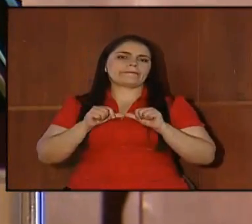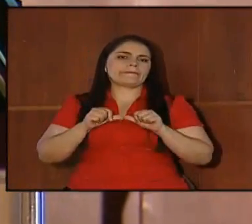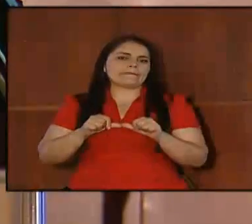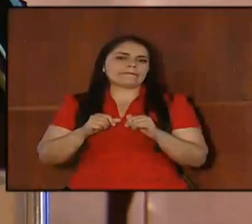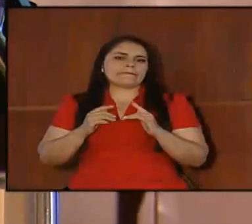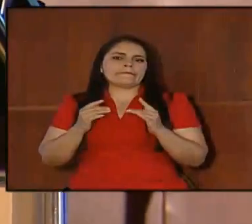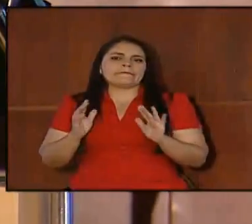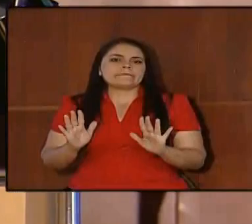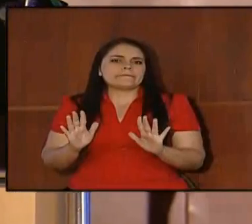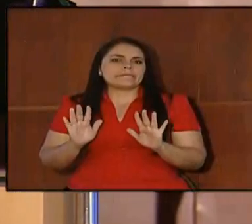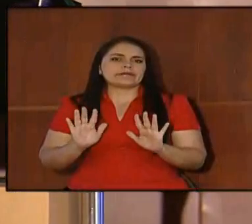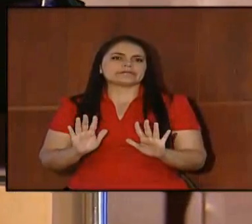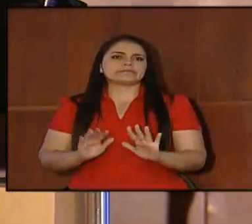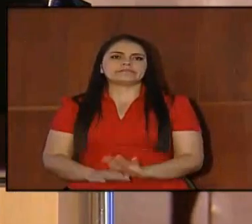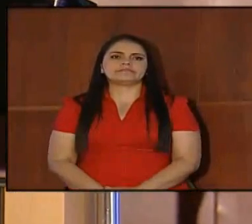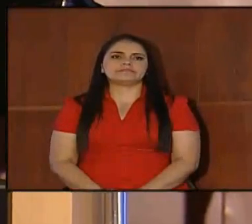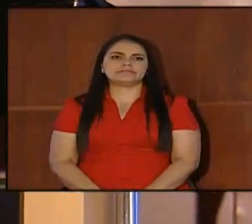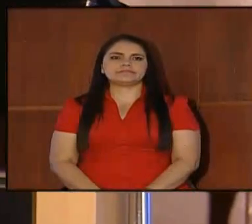que esté paralizado.